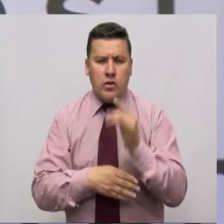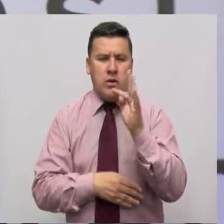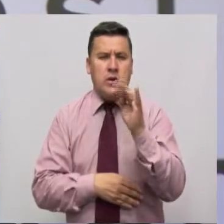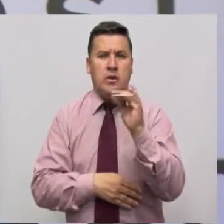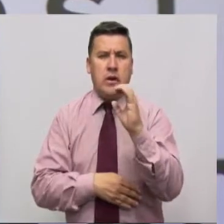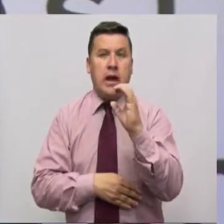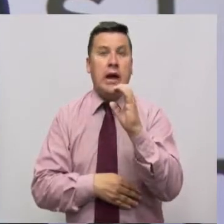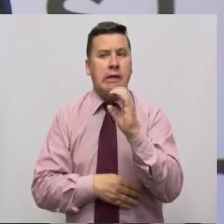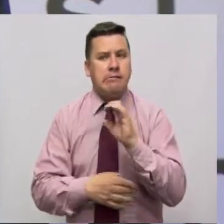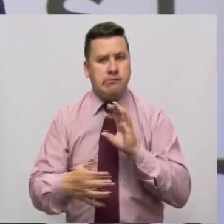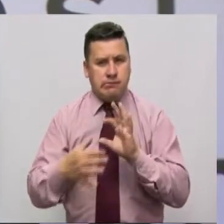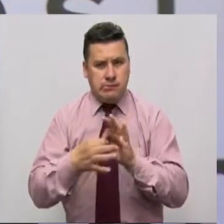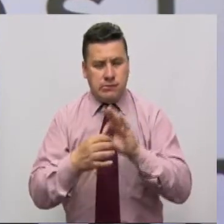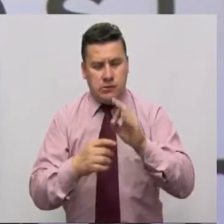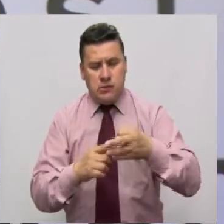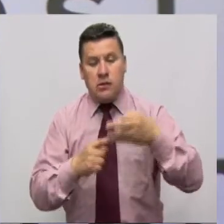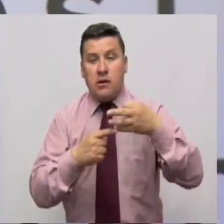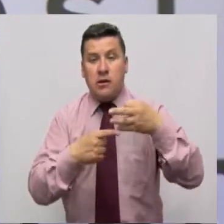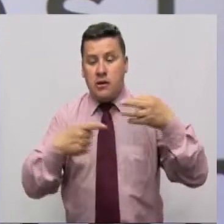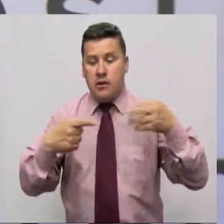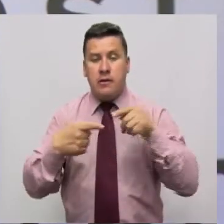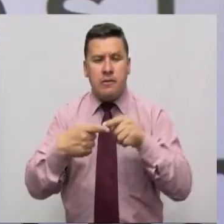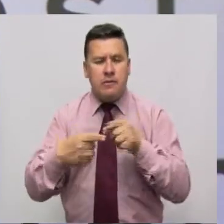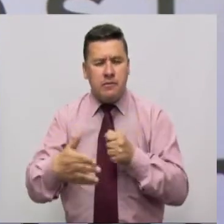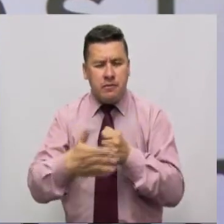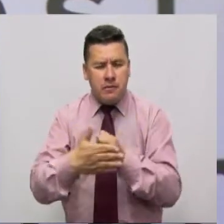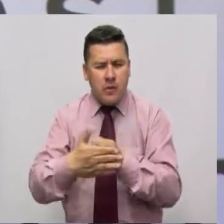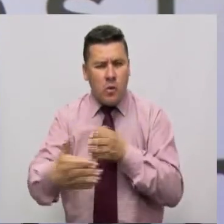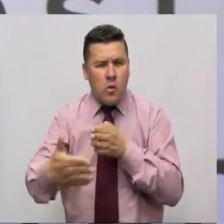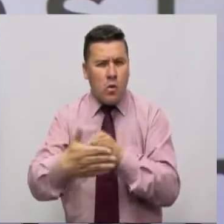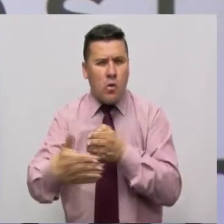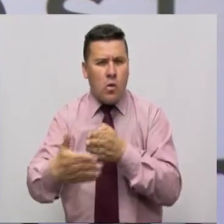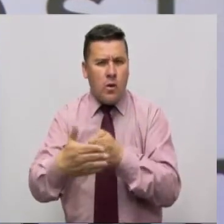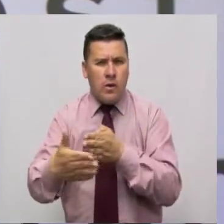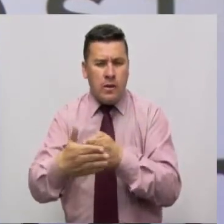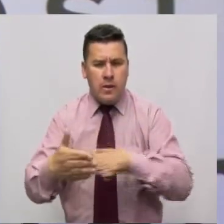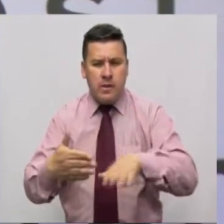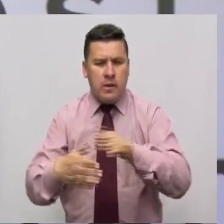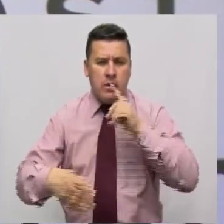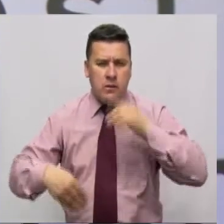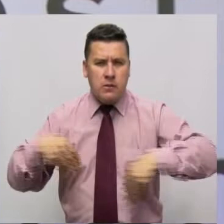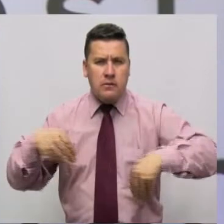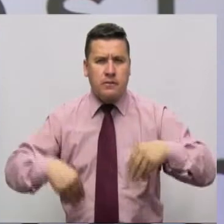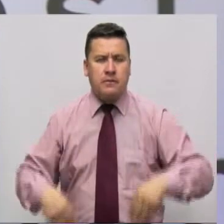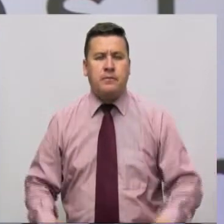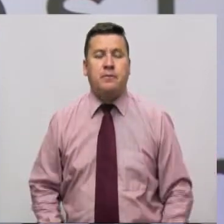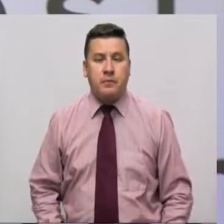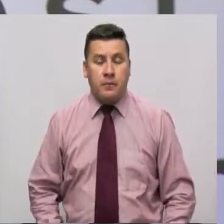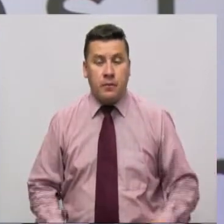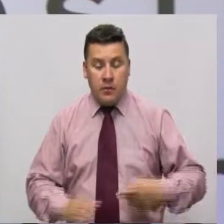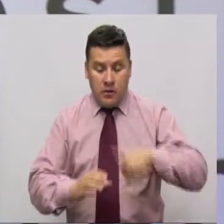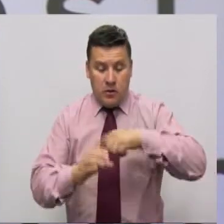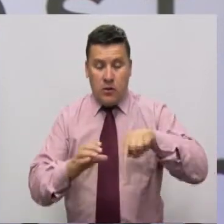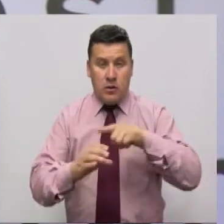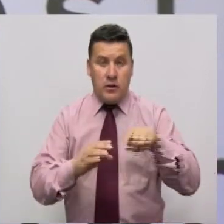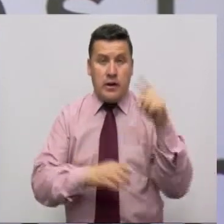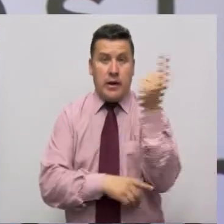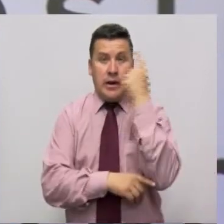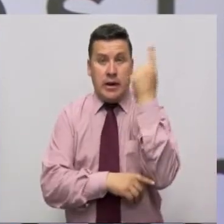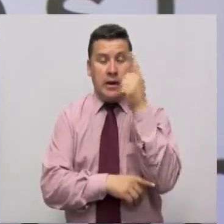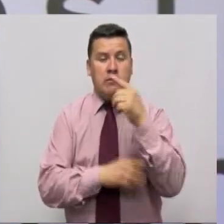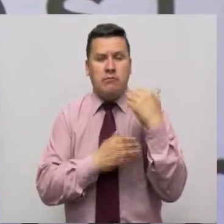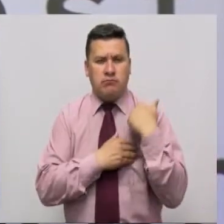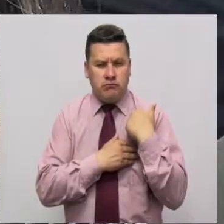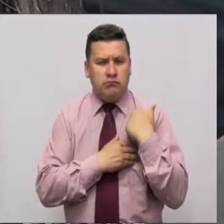el uso de las TIC. Y el tercer eje, la lucha contra la corrupción. El Contralor